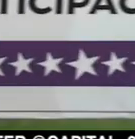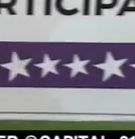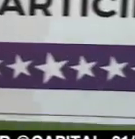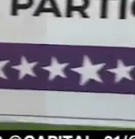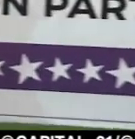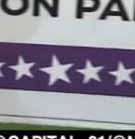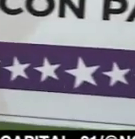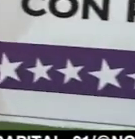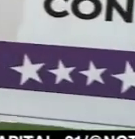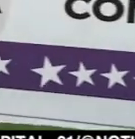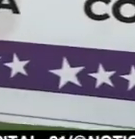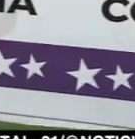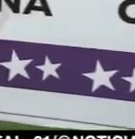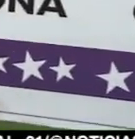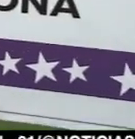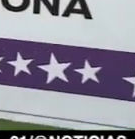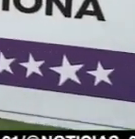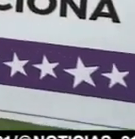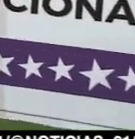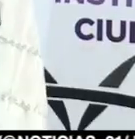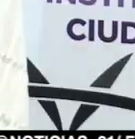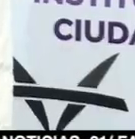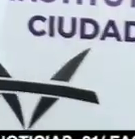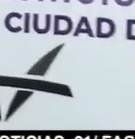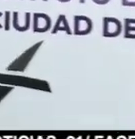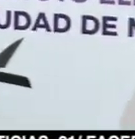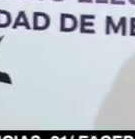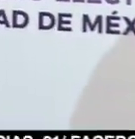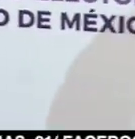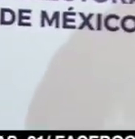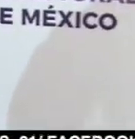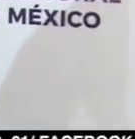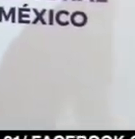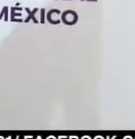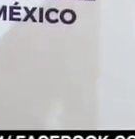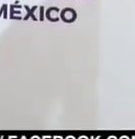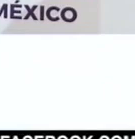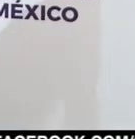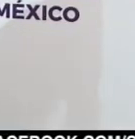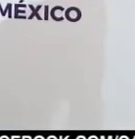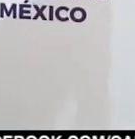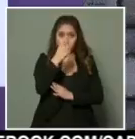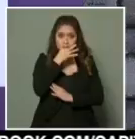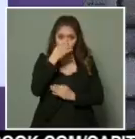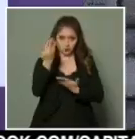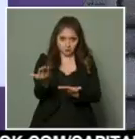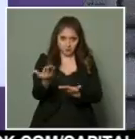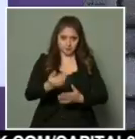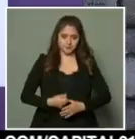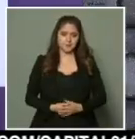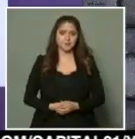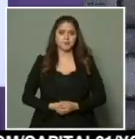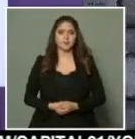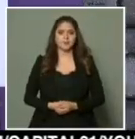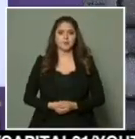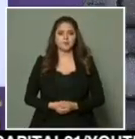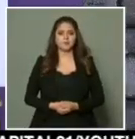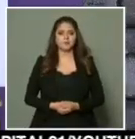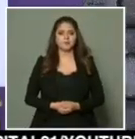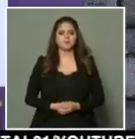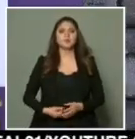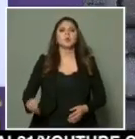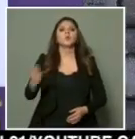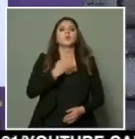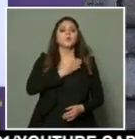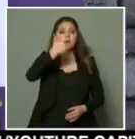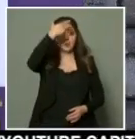su parte, la aspirante de la candidatura común Juntos Haremos Historia, Clara María Brugada Molina, propuso cambiar el modelo de gestión de agua,